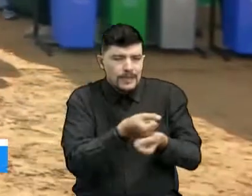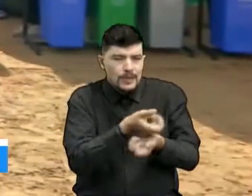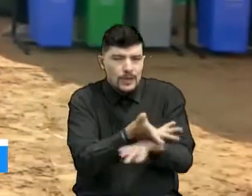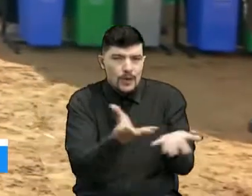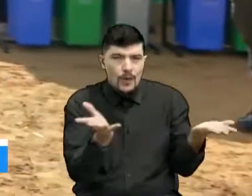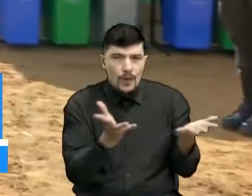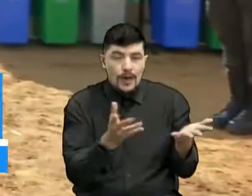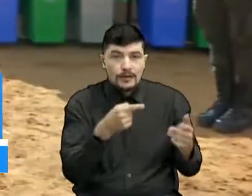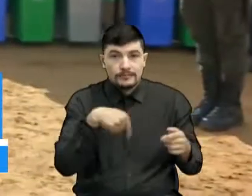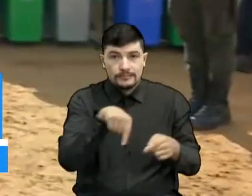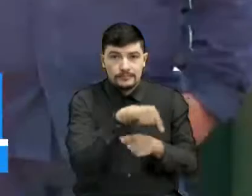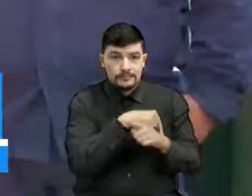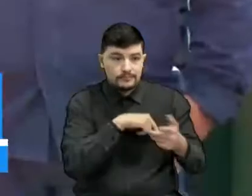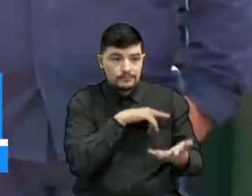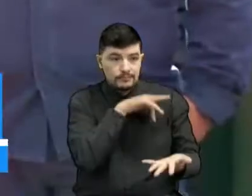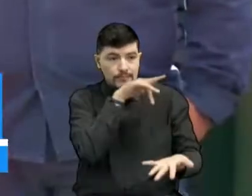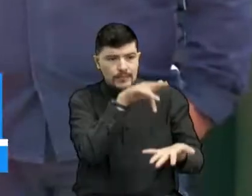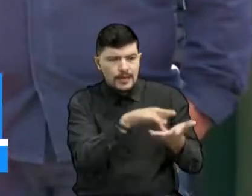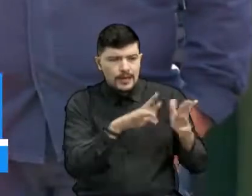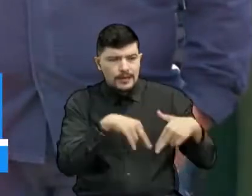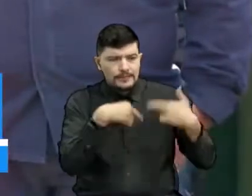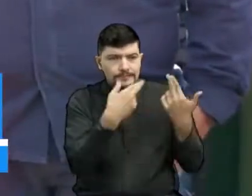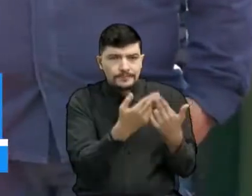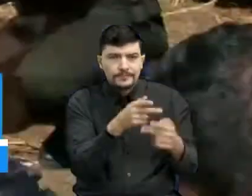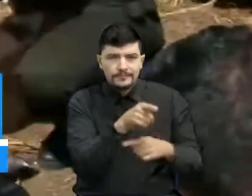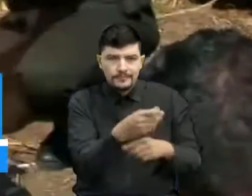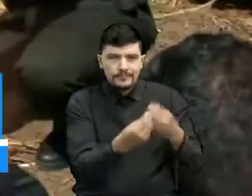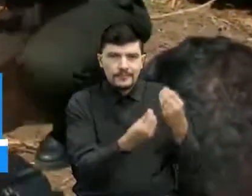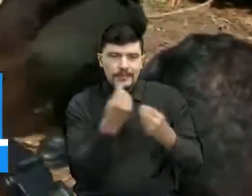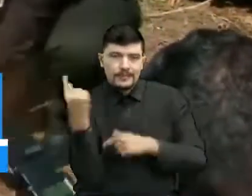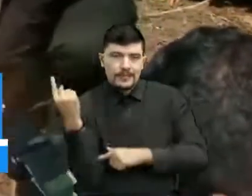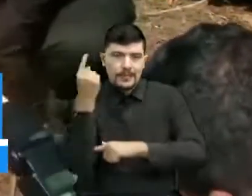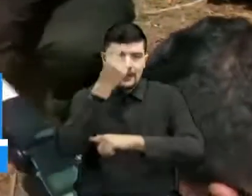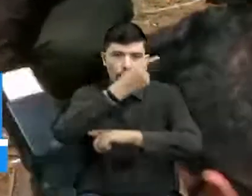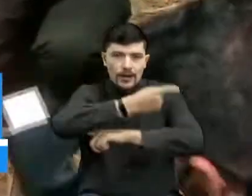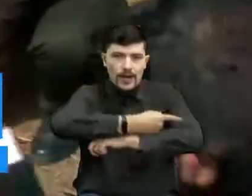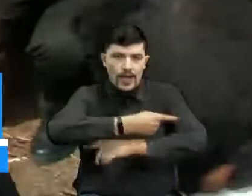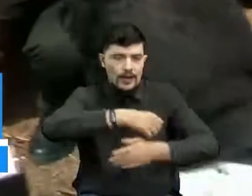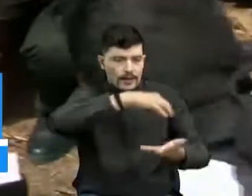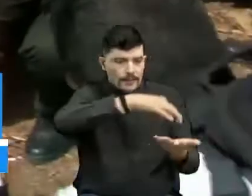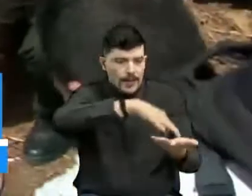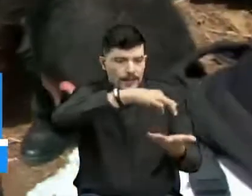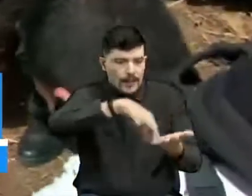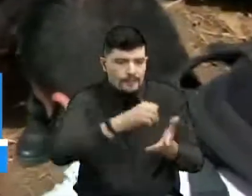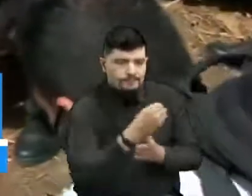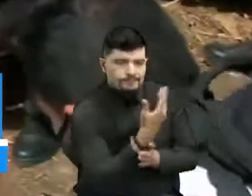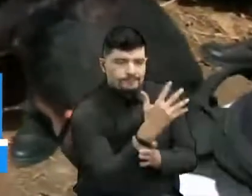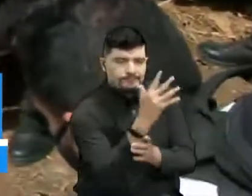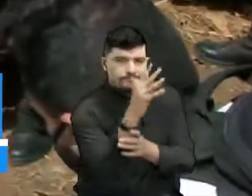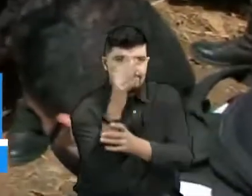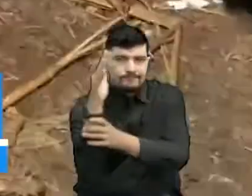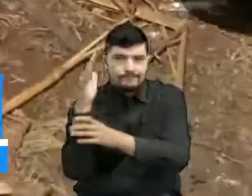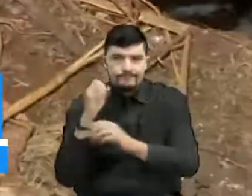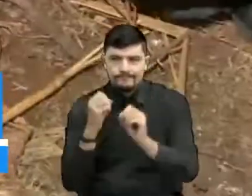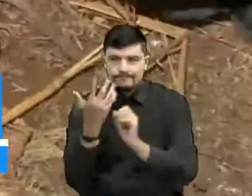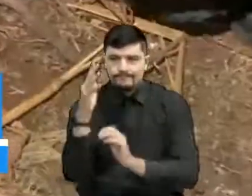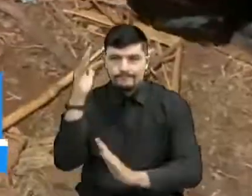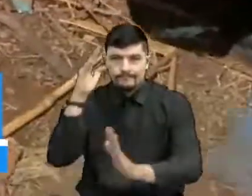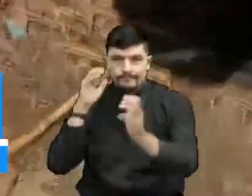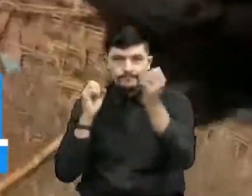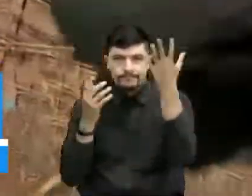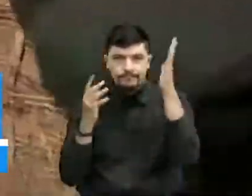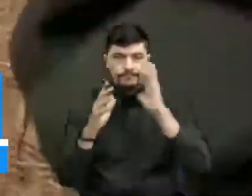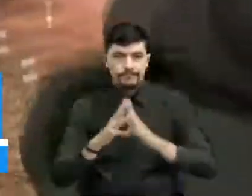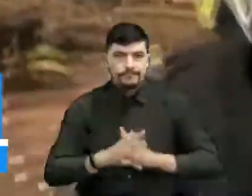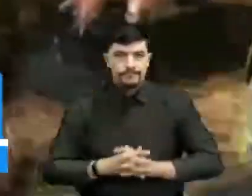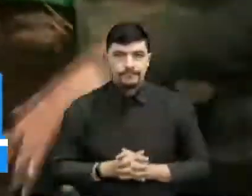instituciones de la región para adelantar una gran jornada de sembratón, en cabeza de la Corporación Autónoma para la Defensa de la Meseta de Bucaramanga, CDMB. La